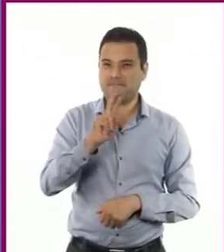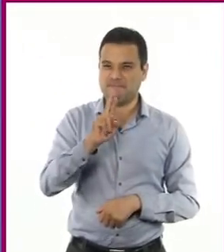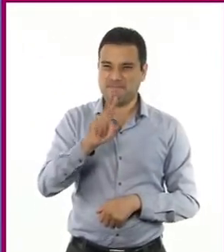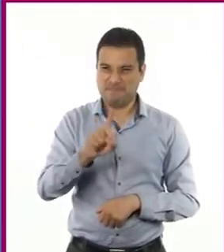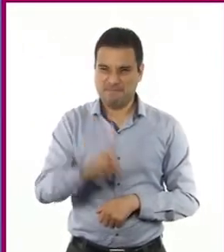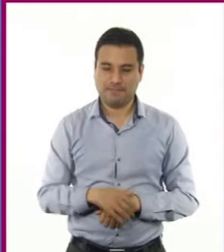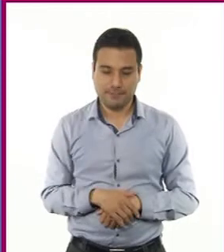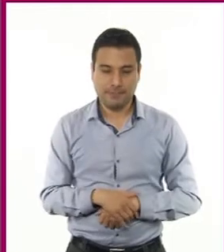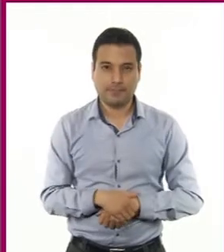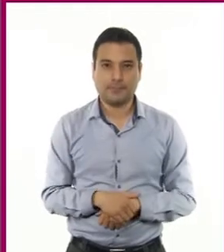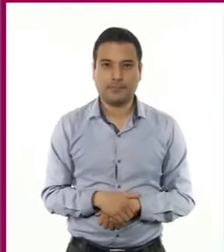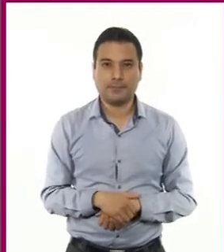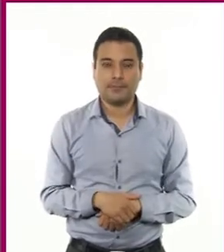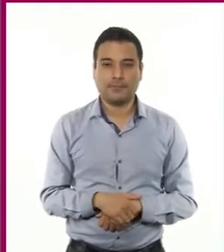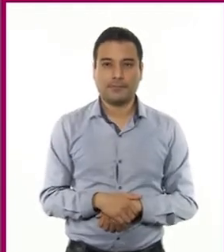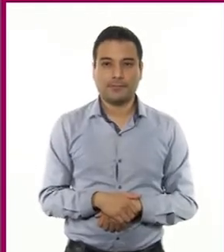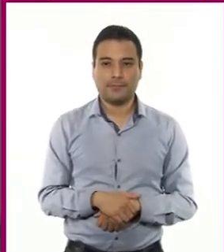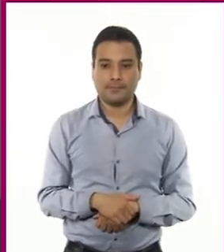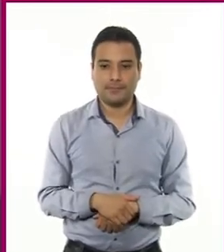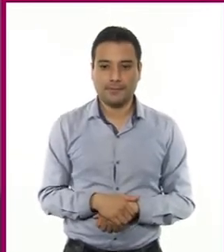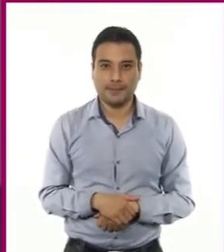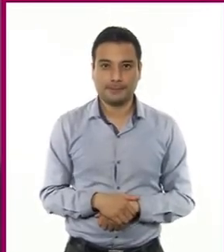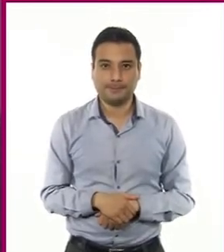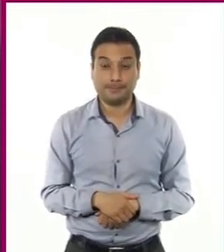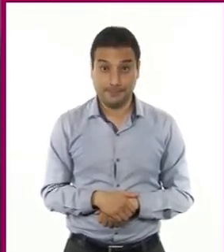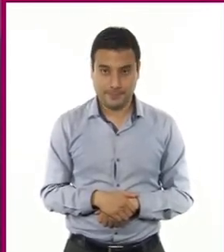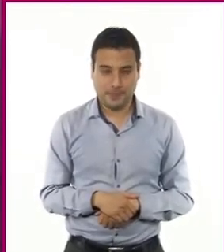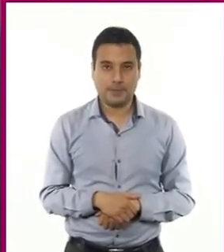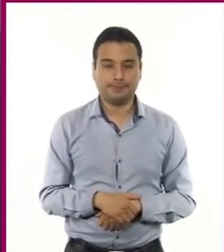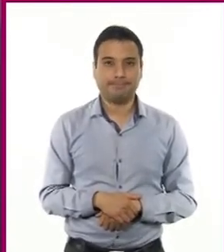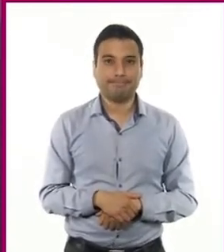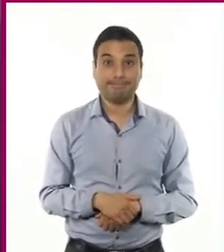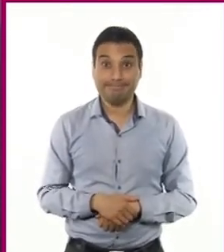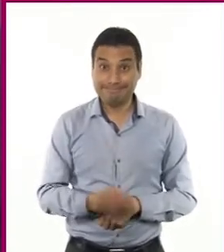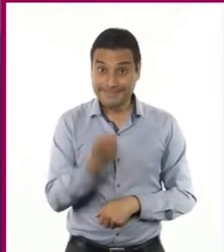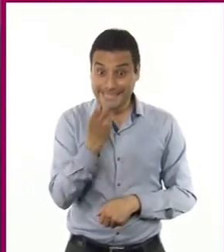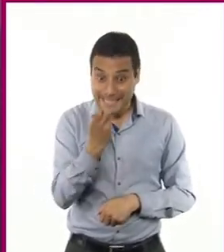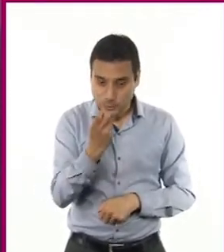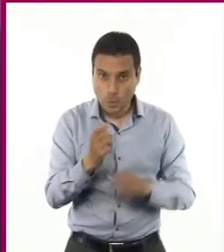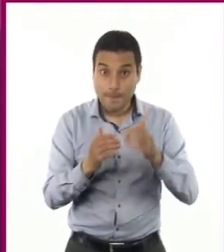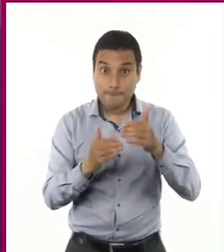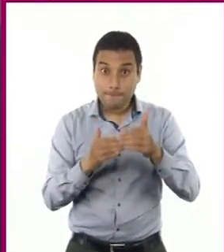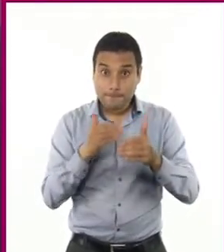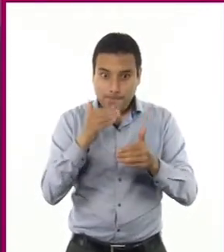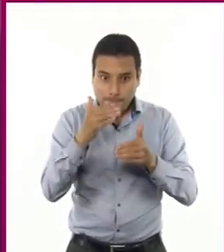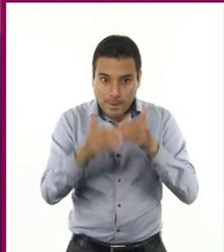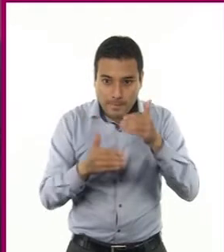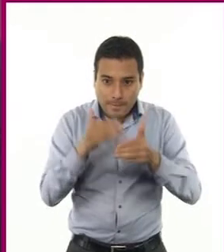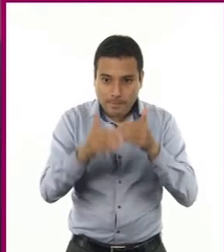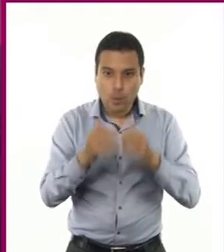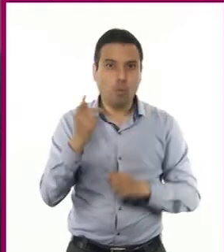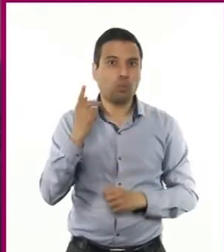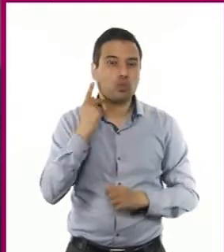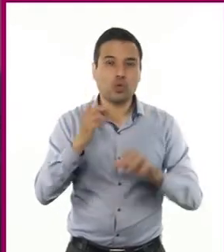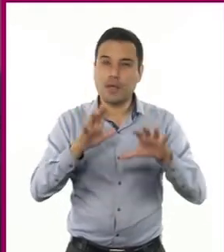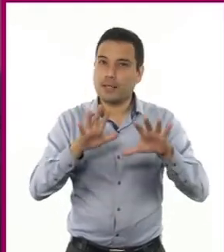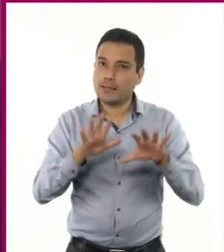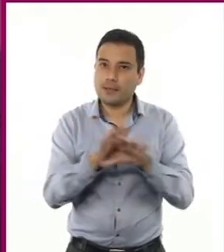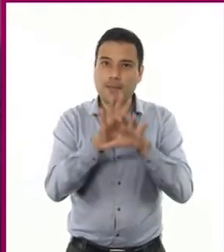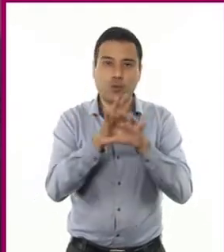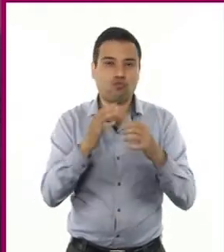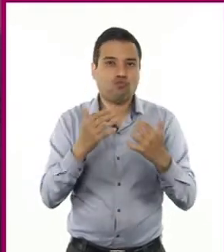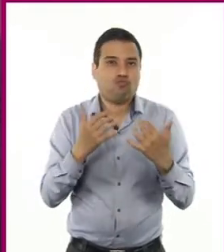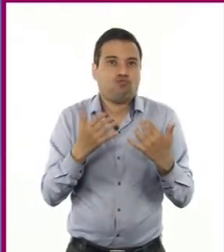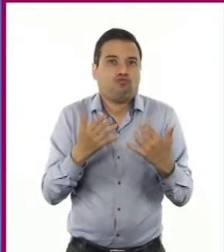Democrática, PRD. Fue así como emergió un proceso inédito en la historia política en México, ya que es el escenario